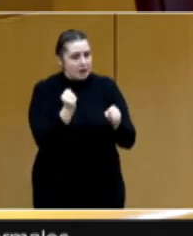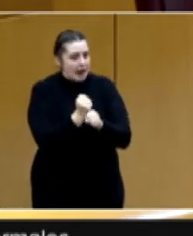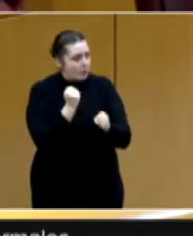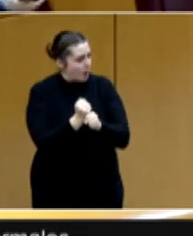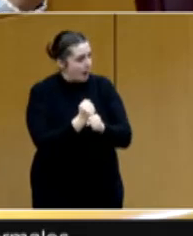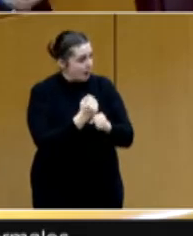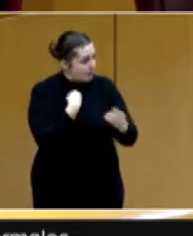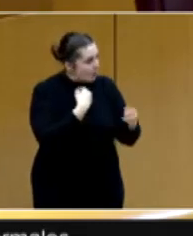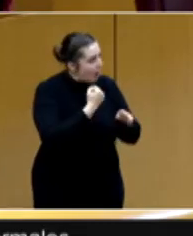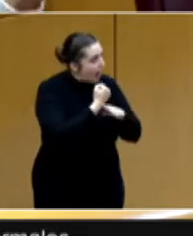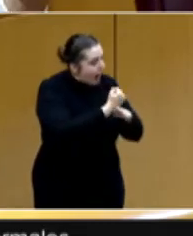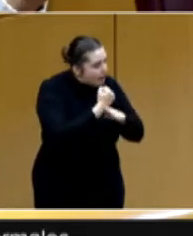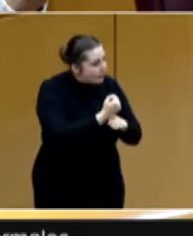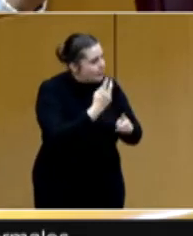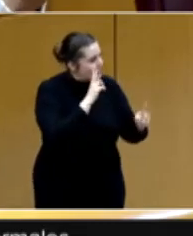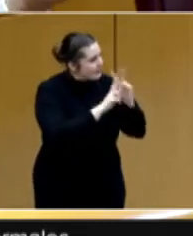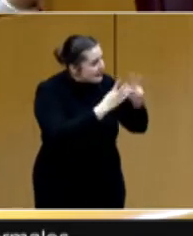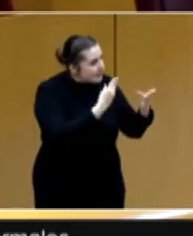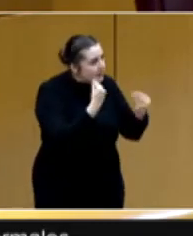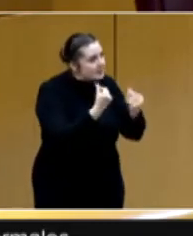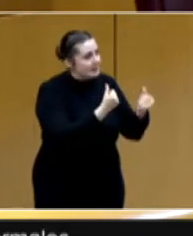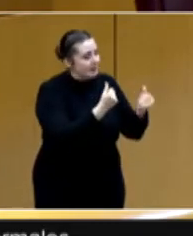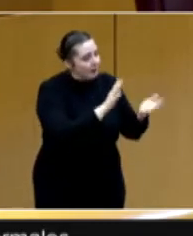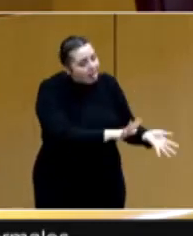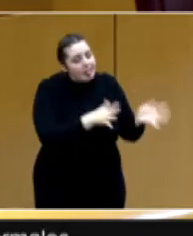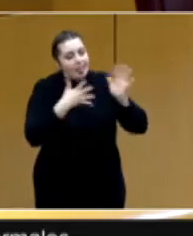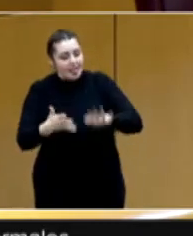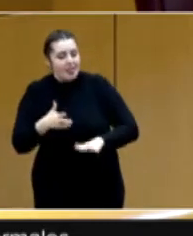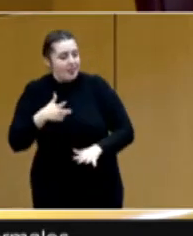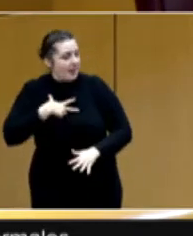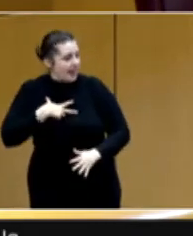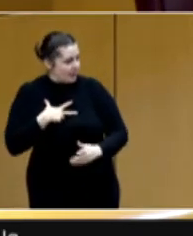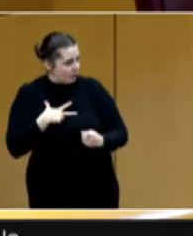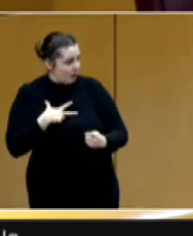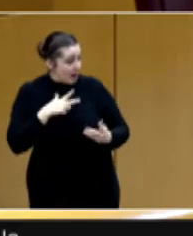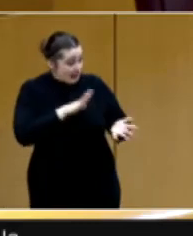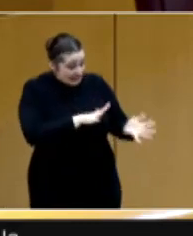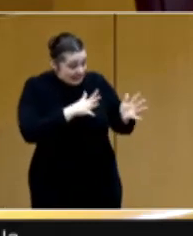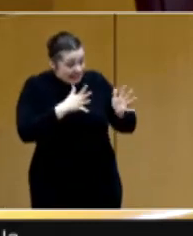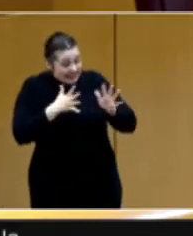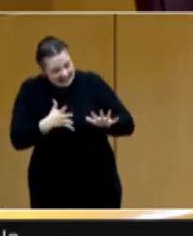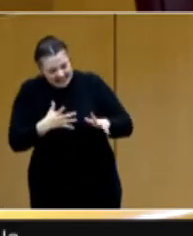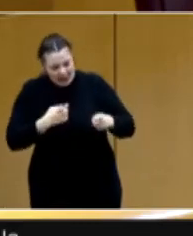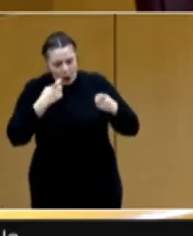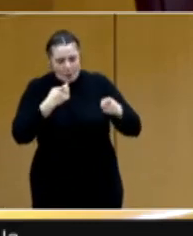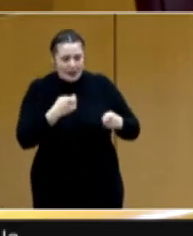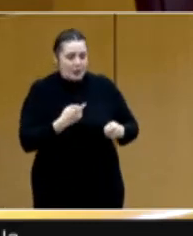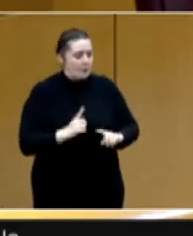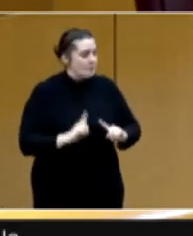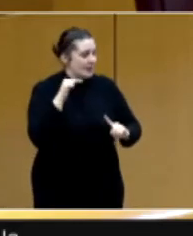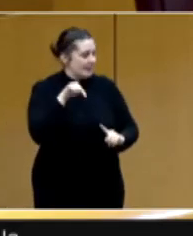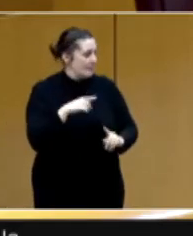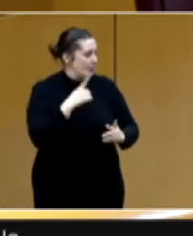esos apoyos que son visibles al mundo del derecho y eso es lo más difícil que hay para un jurista